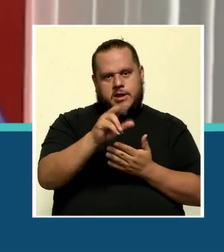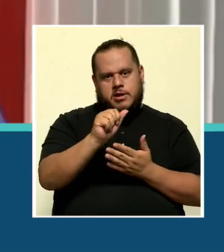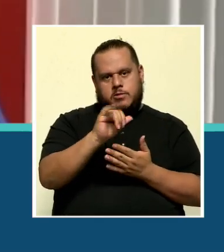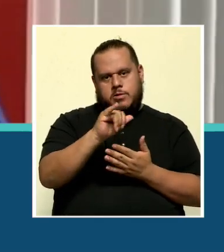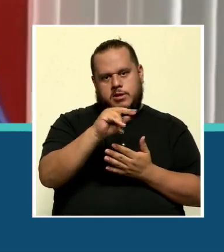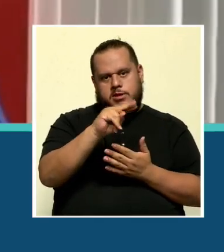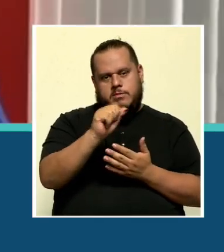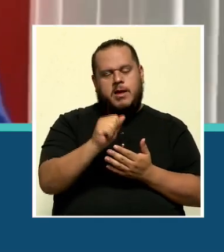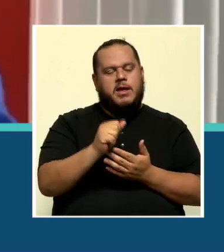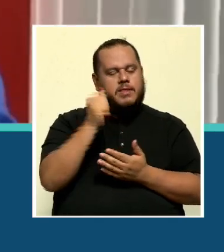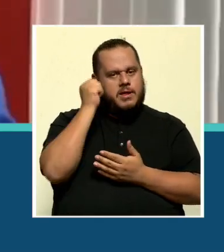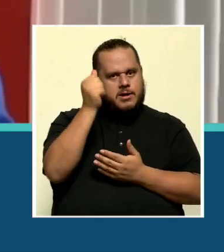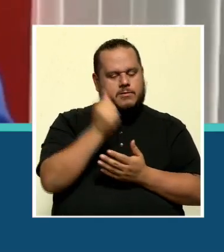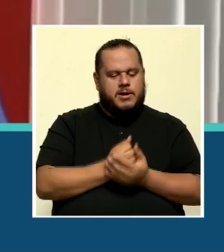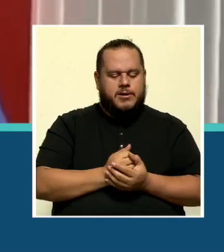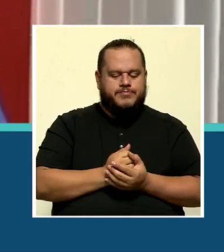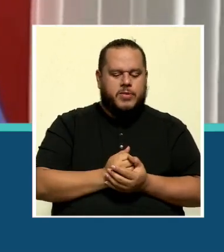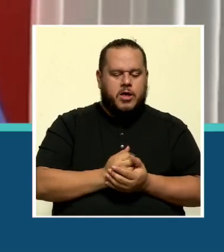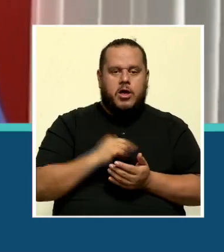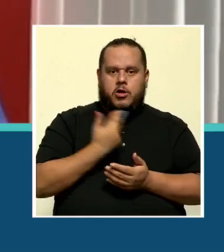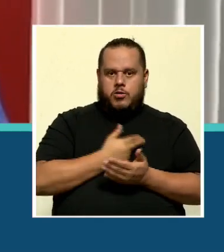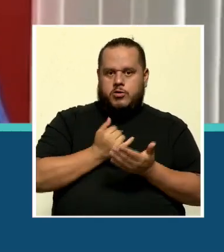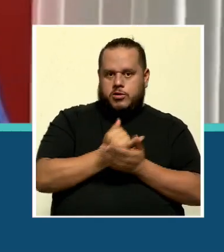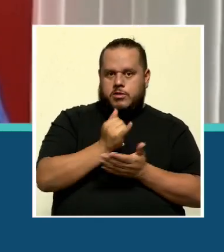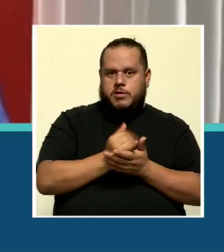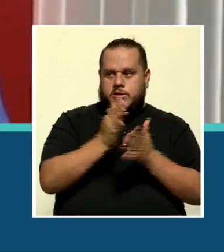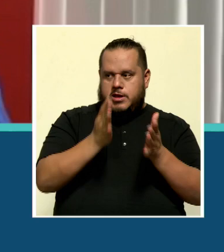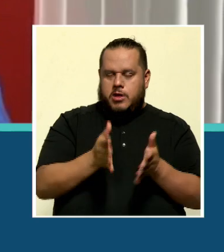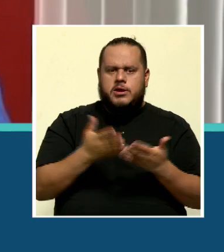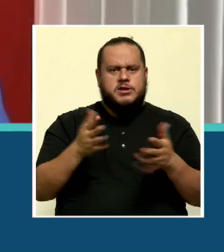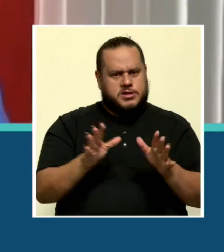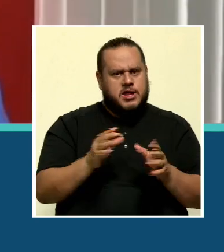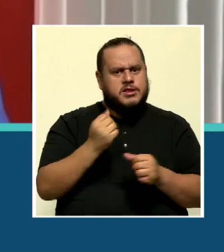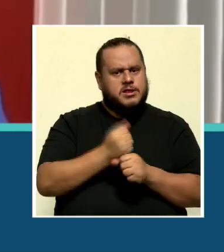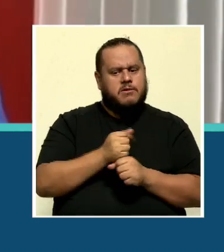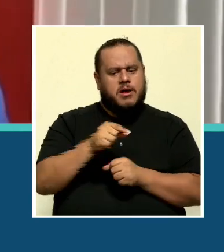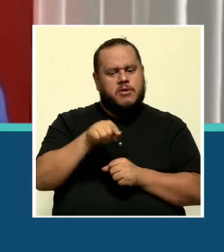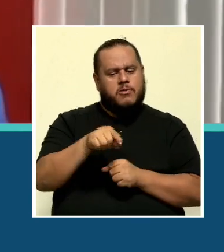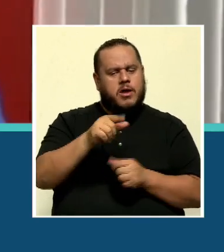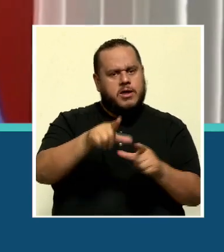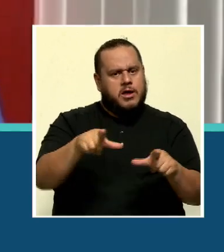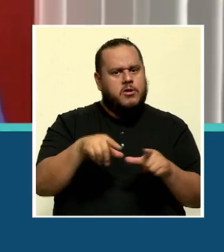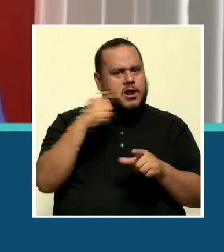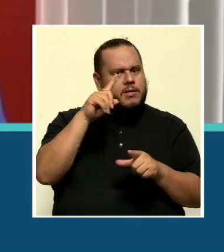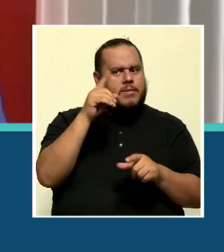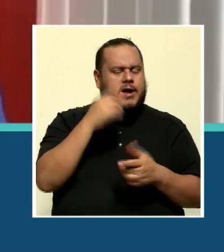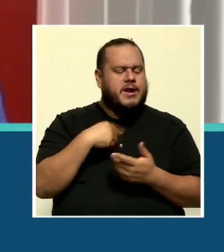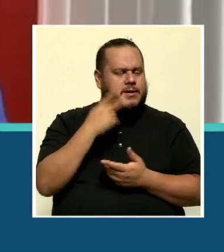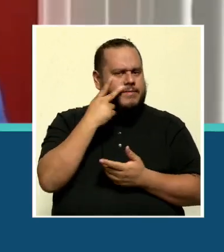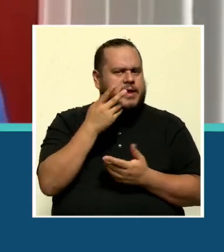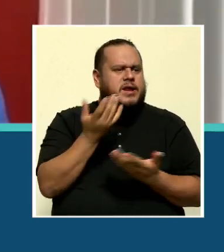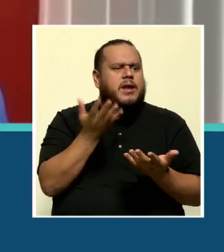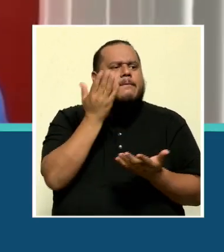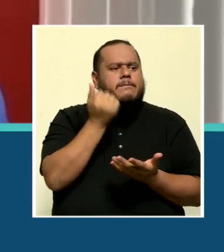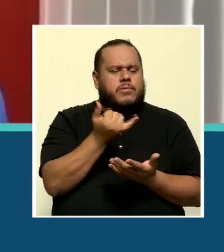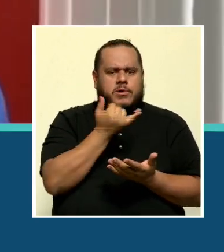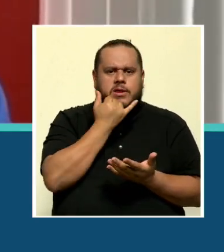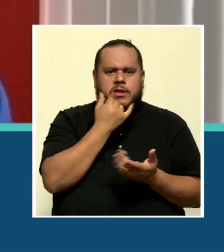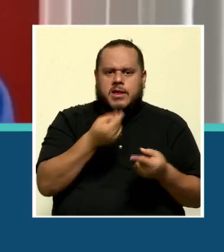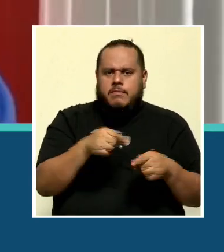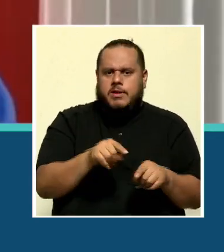Alajuela, nuestros investigadores se encuentran trabajando en el sitio para poder determinar cuál fue la causa del mismo.